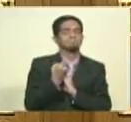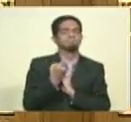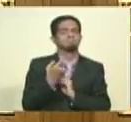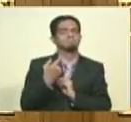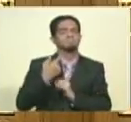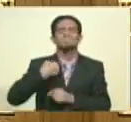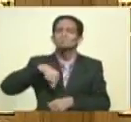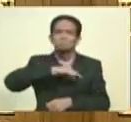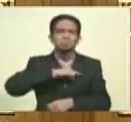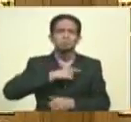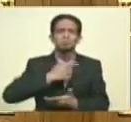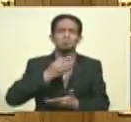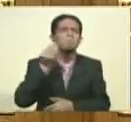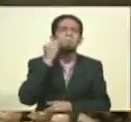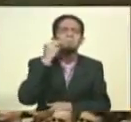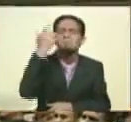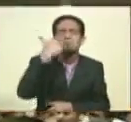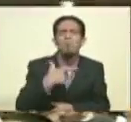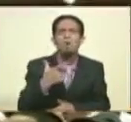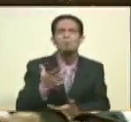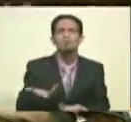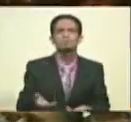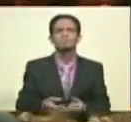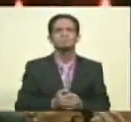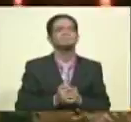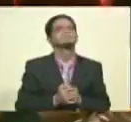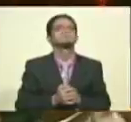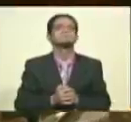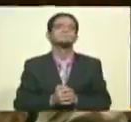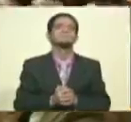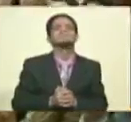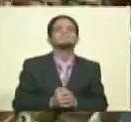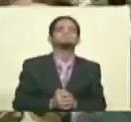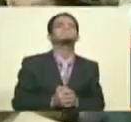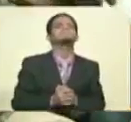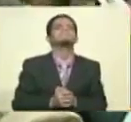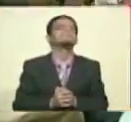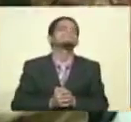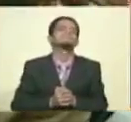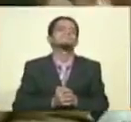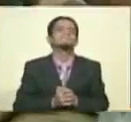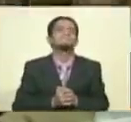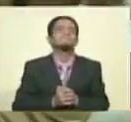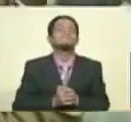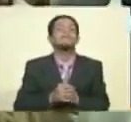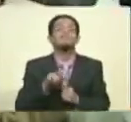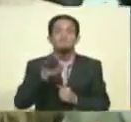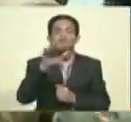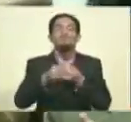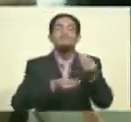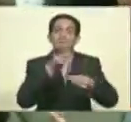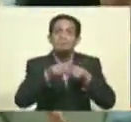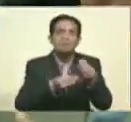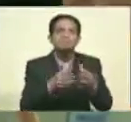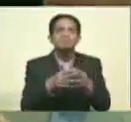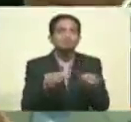¿verdad? No somos pendejos. Y vamos a defender esta revolución con todo lo que haga